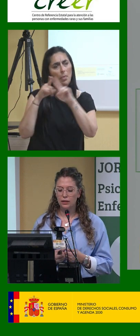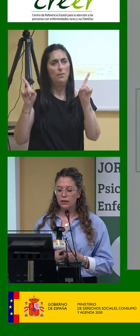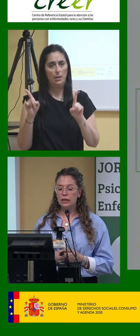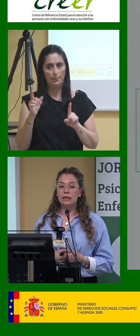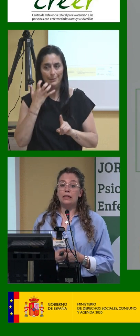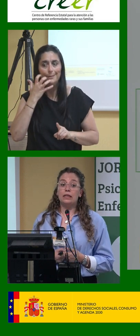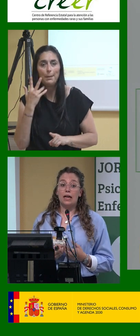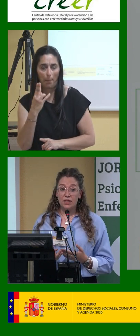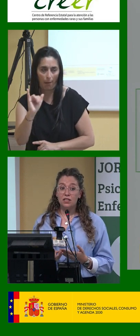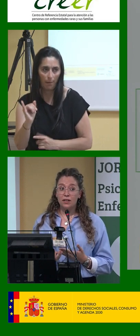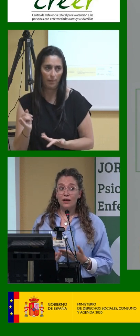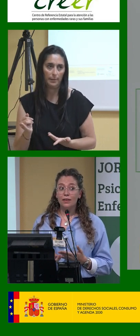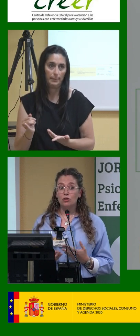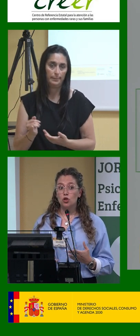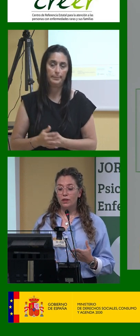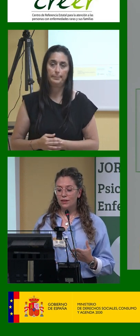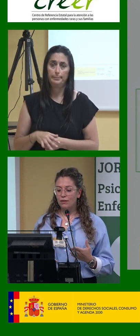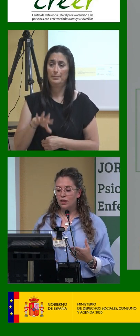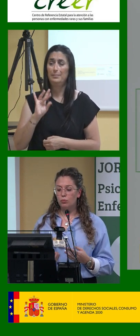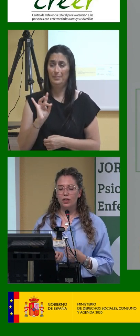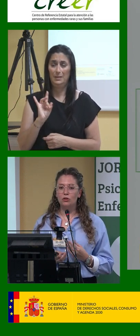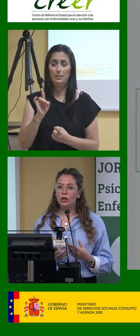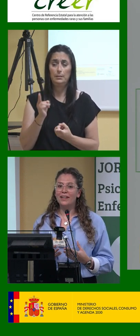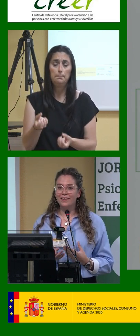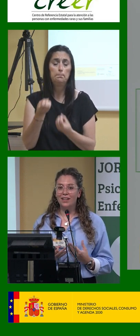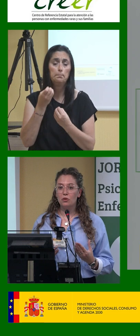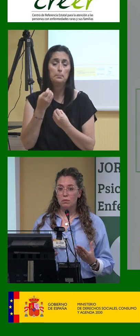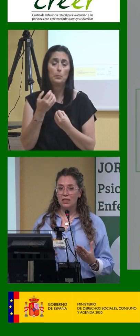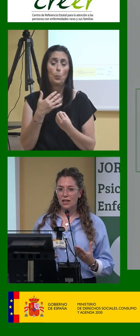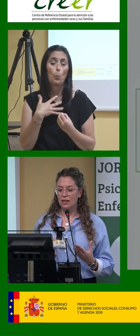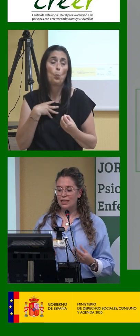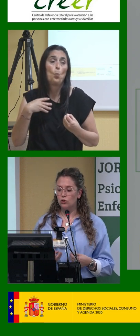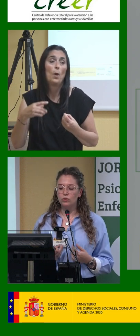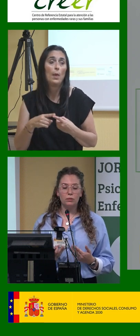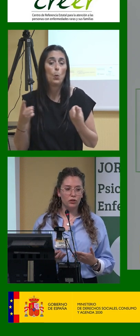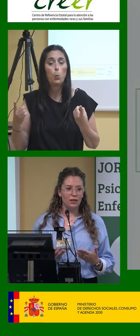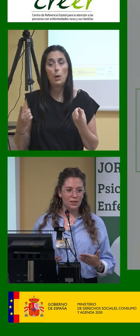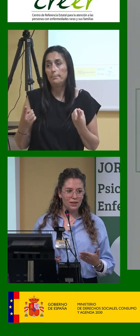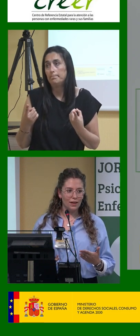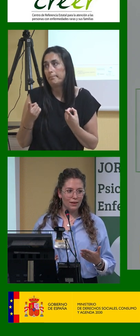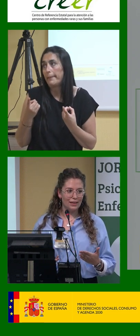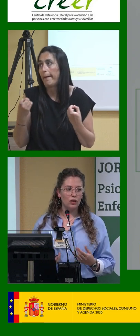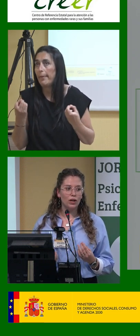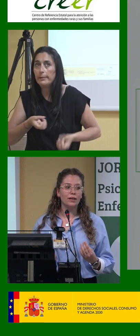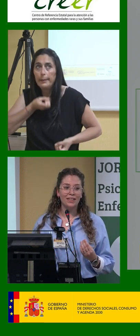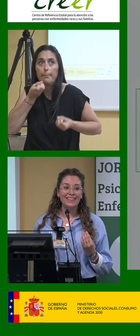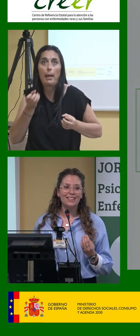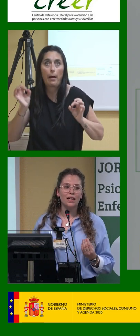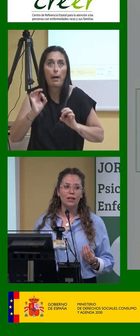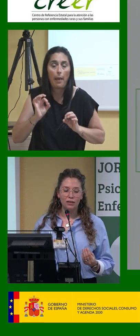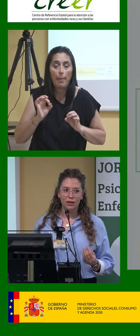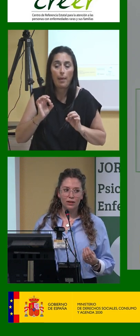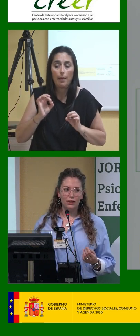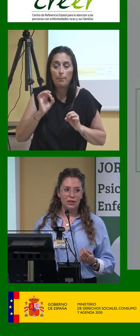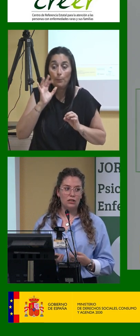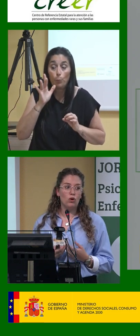tenerla. También es verdad que nos comentaban que puede que nunca hayan llegado a expresar ningún tipo de necesidad y que igual también ahí estaba